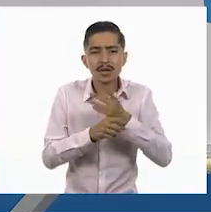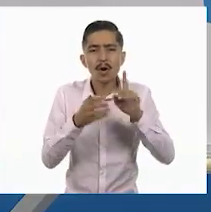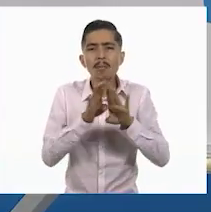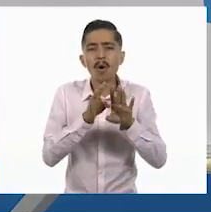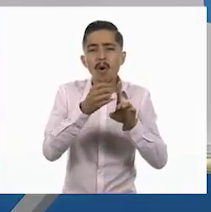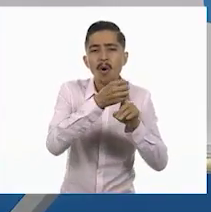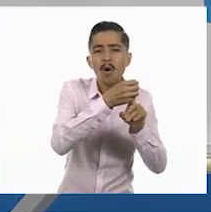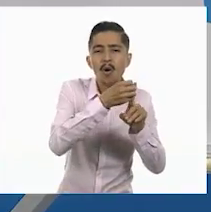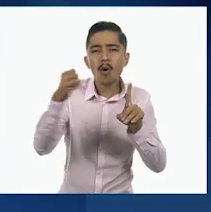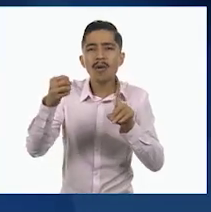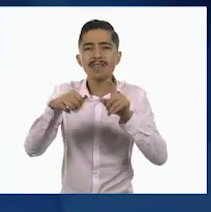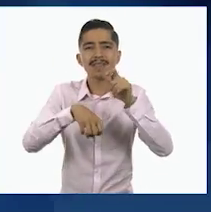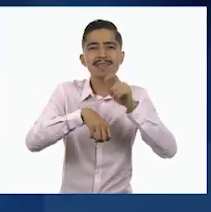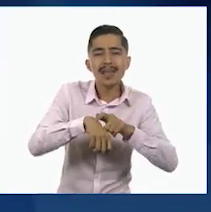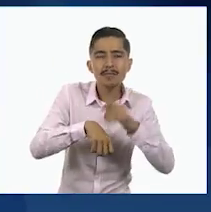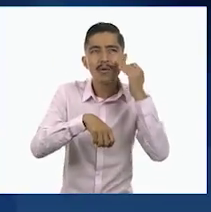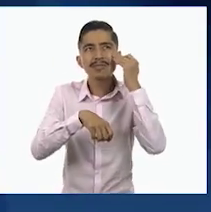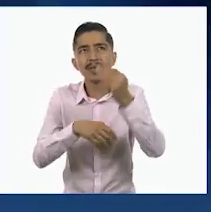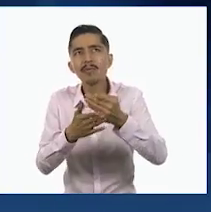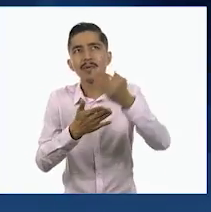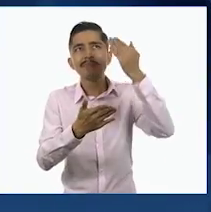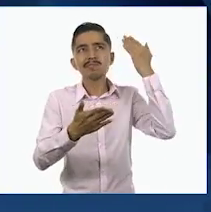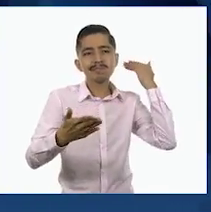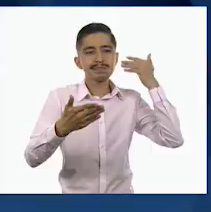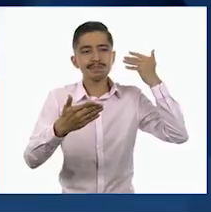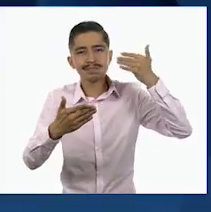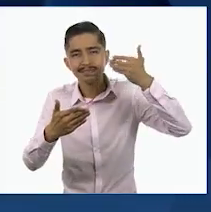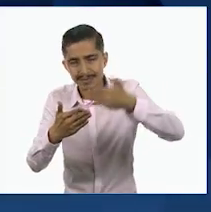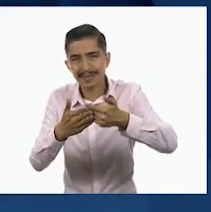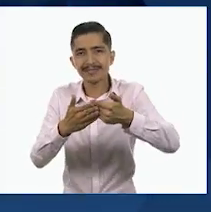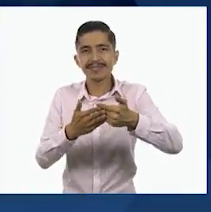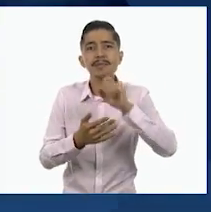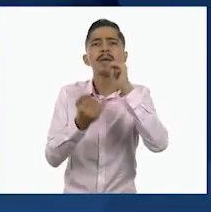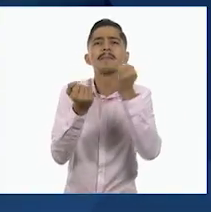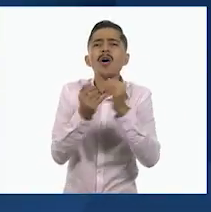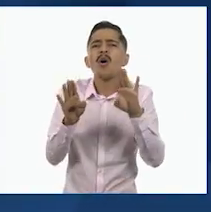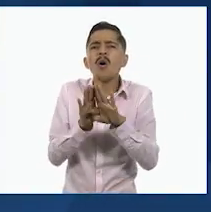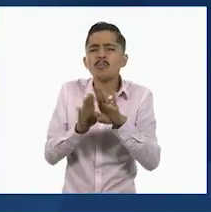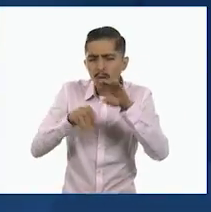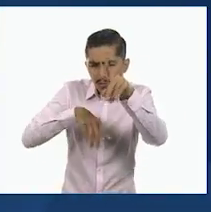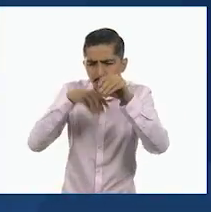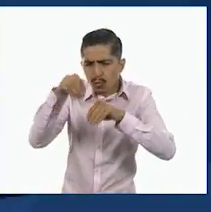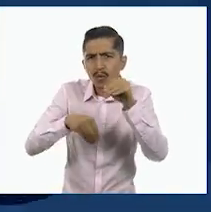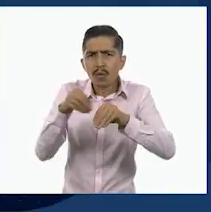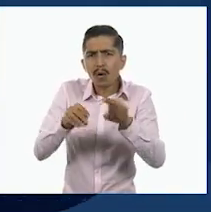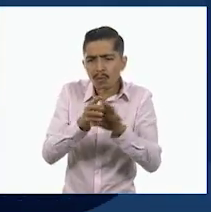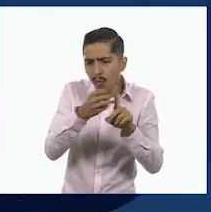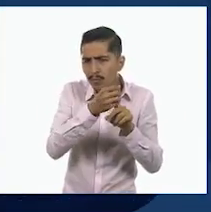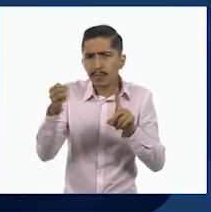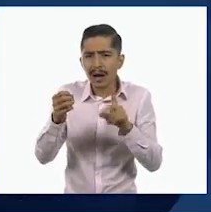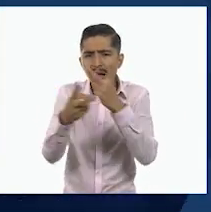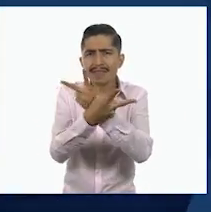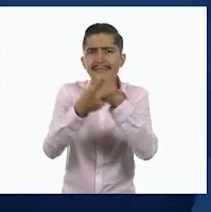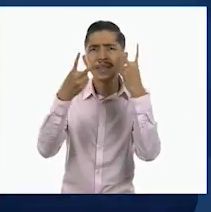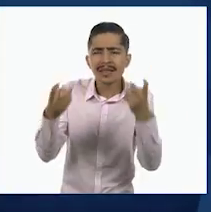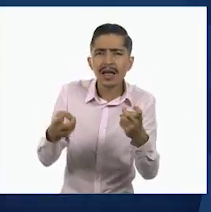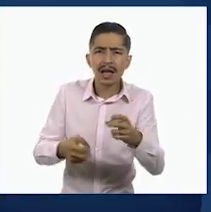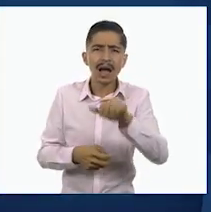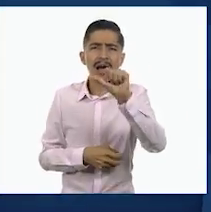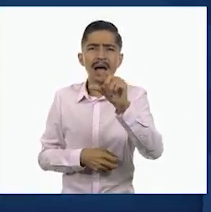orden cronológico. Y por último nos dice, ¿cómo puedes emplear adjetivos y adverbios para precisar la